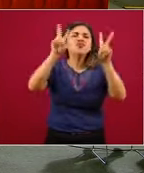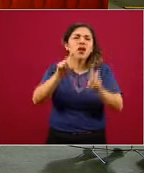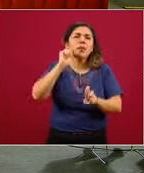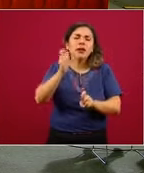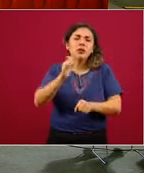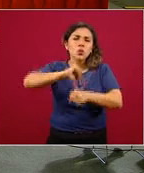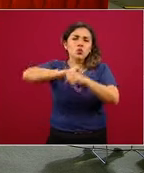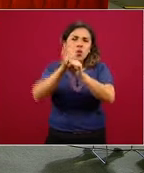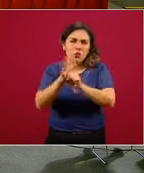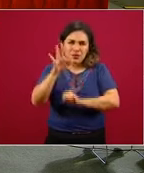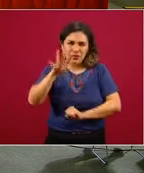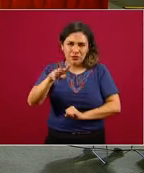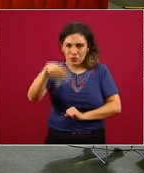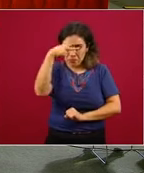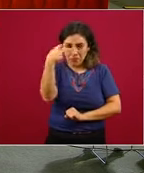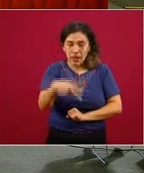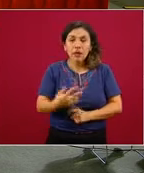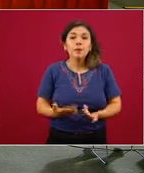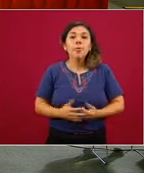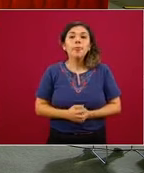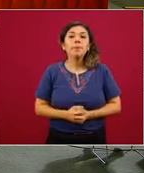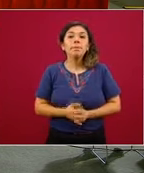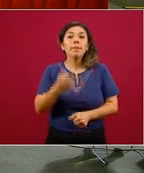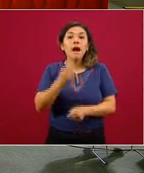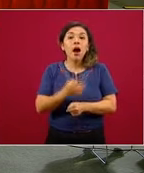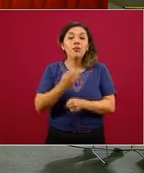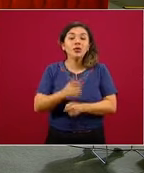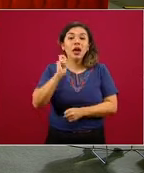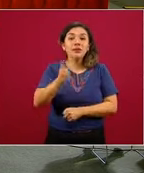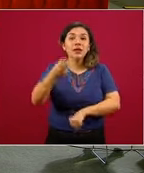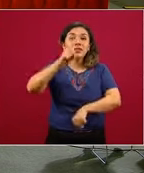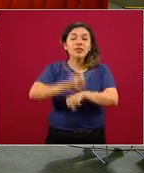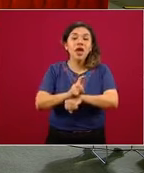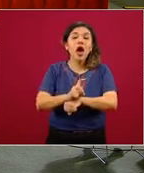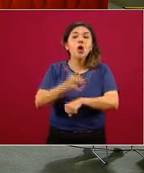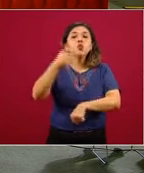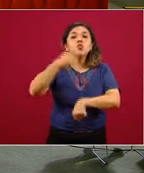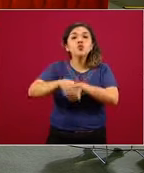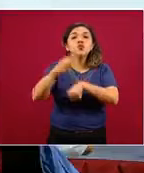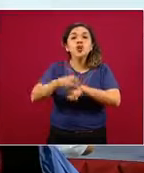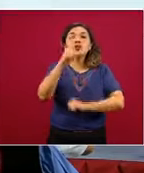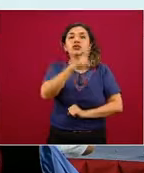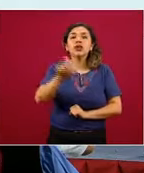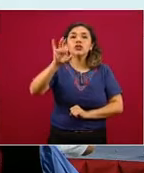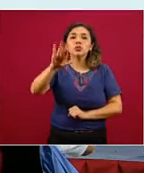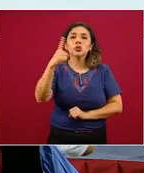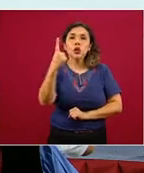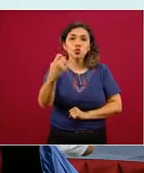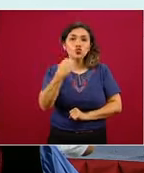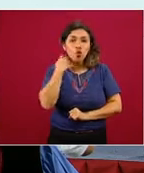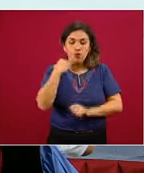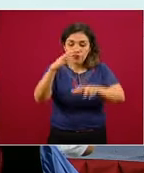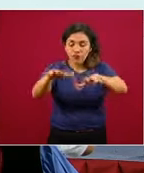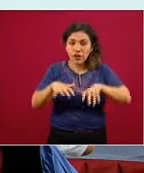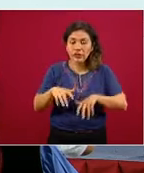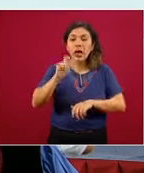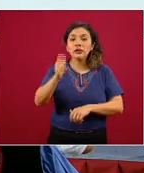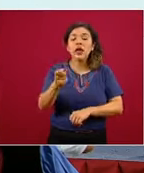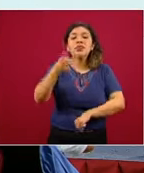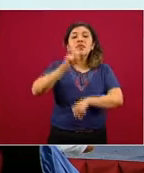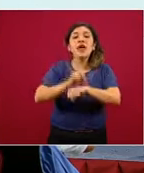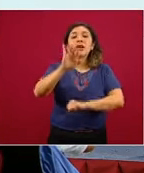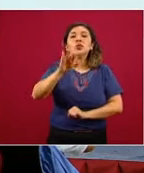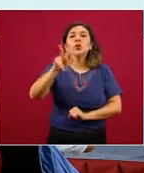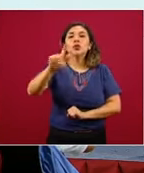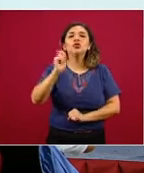a COVID-19 en México. Estamos en la conferencia vespertina número 151, es el día 58